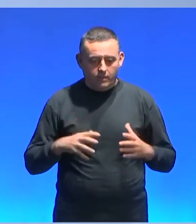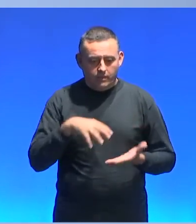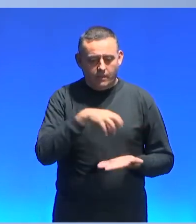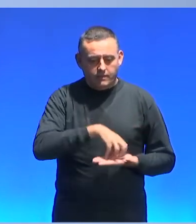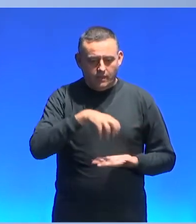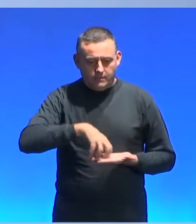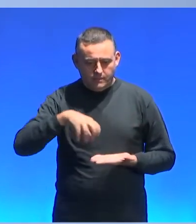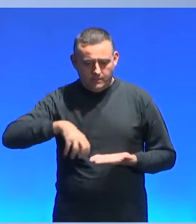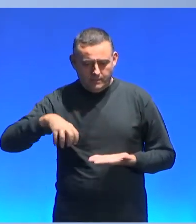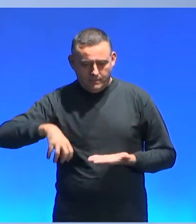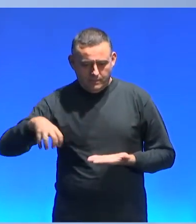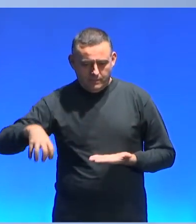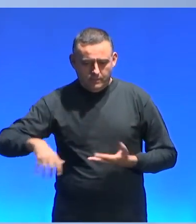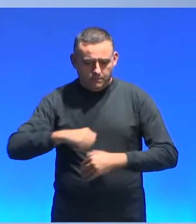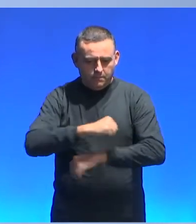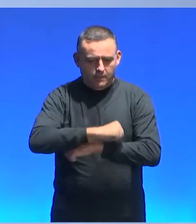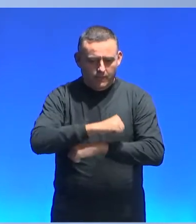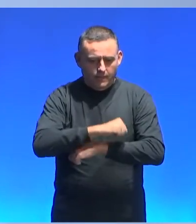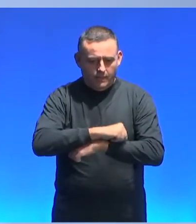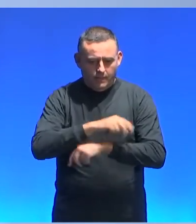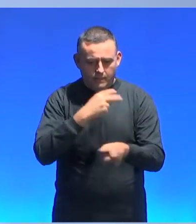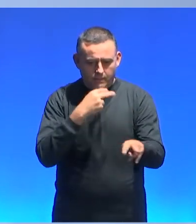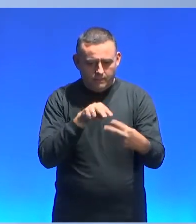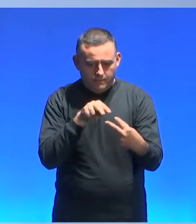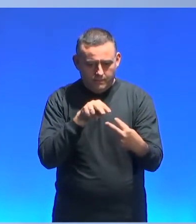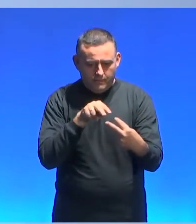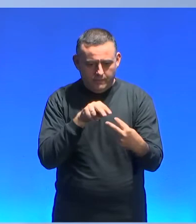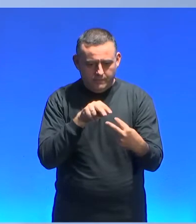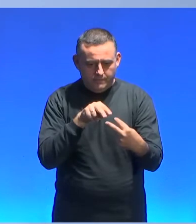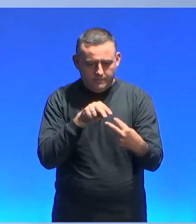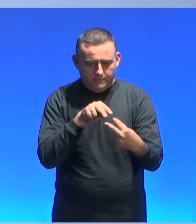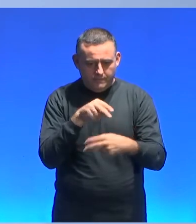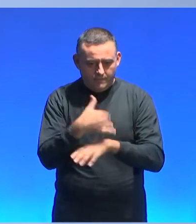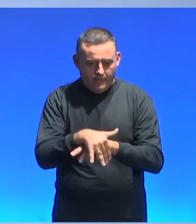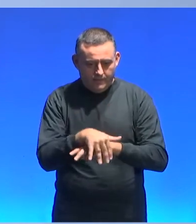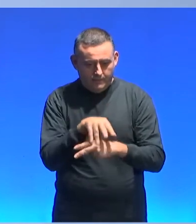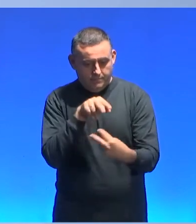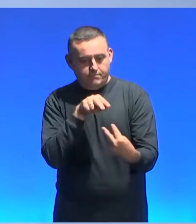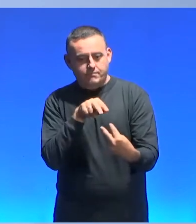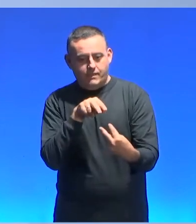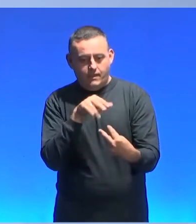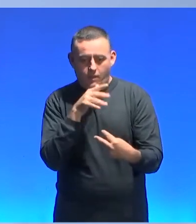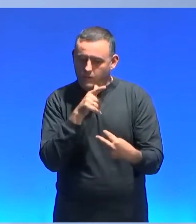control espontáneo, no porque alguien se hacía cargo, pero eran allí.